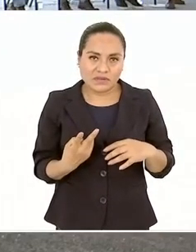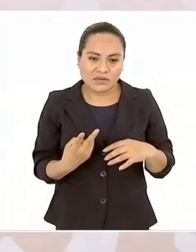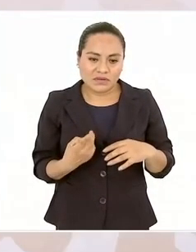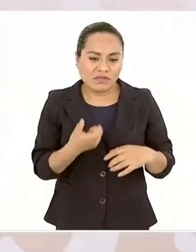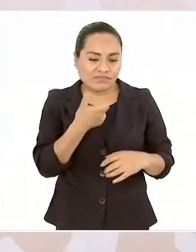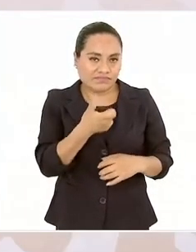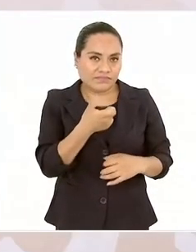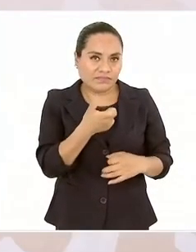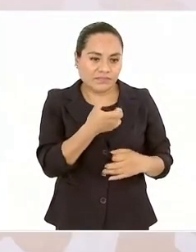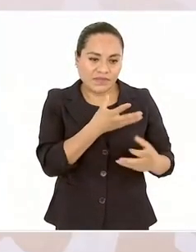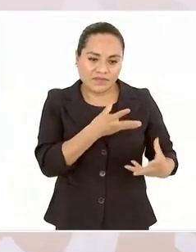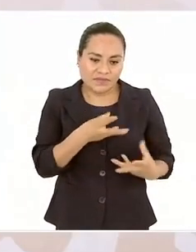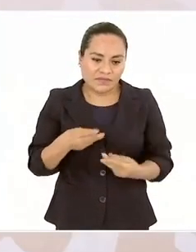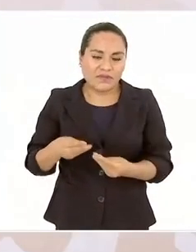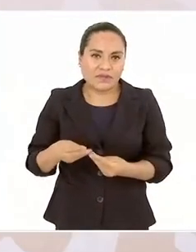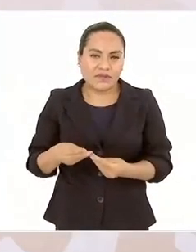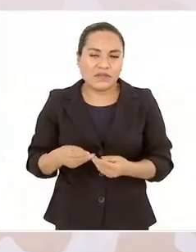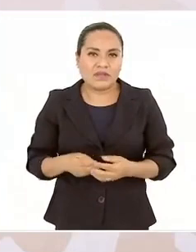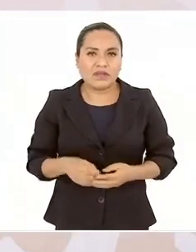de